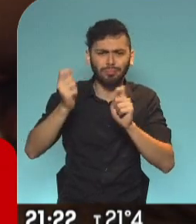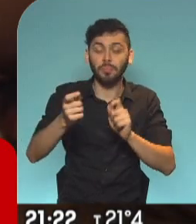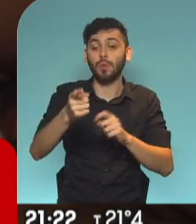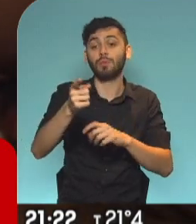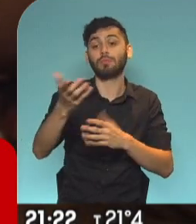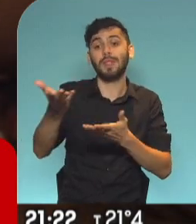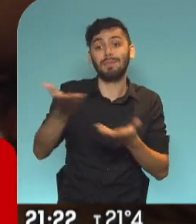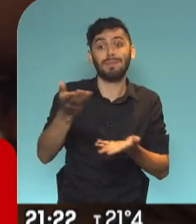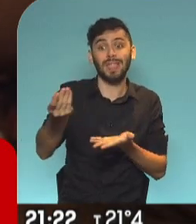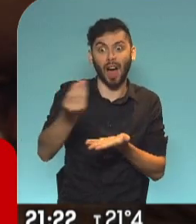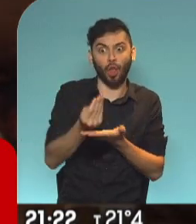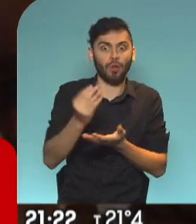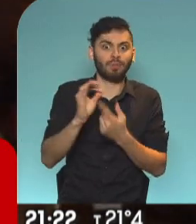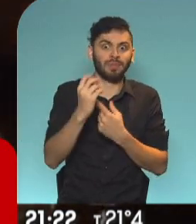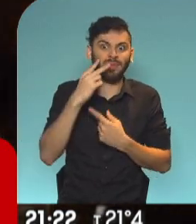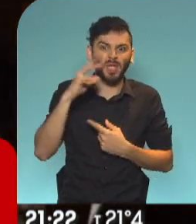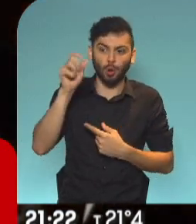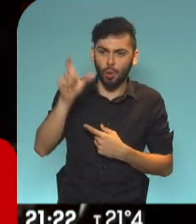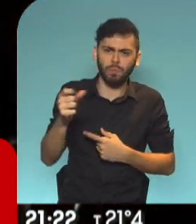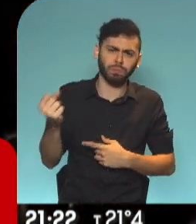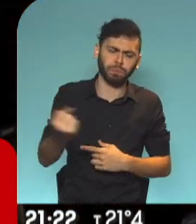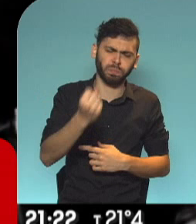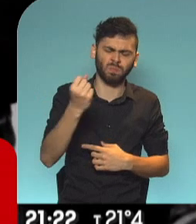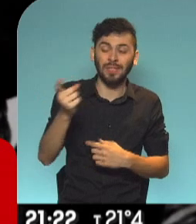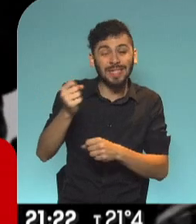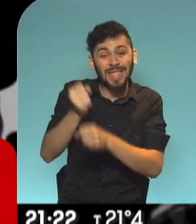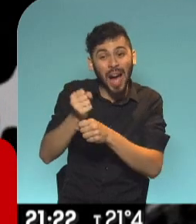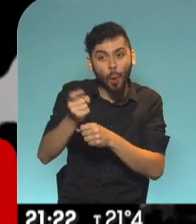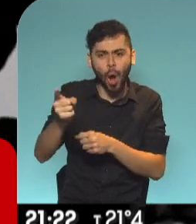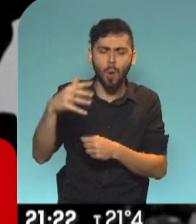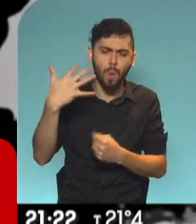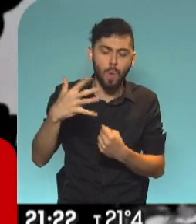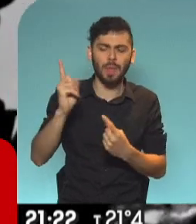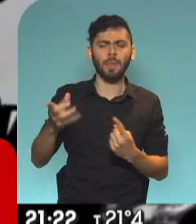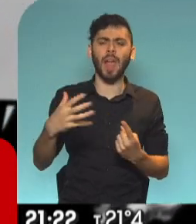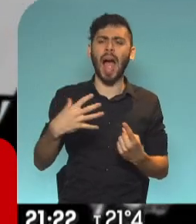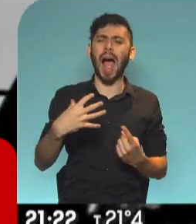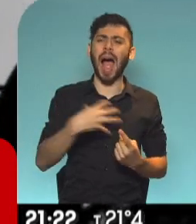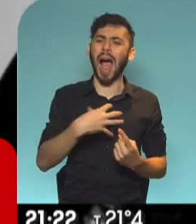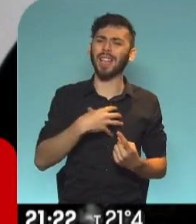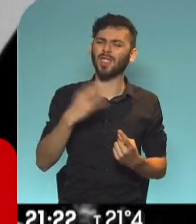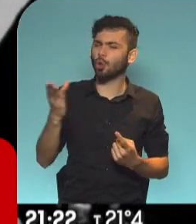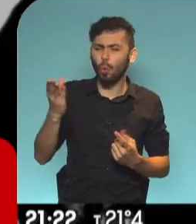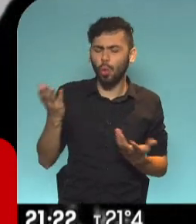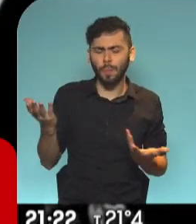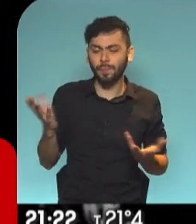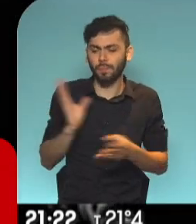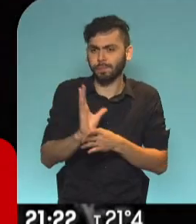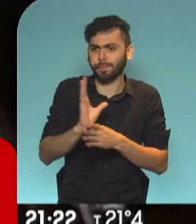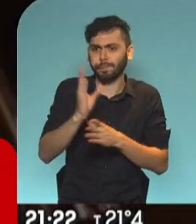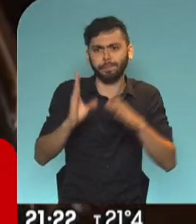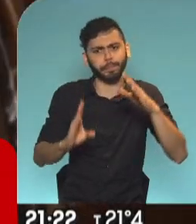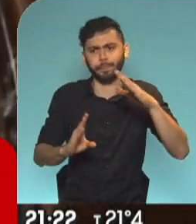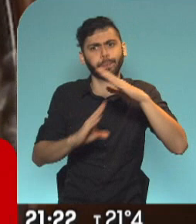tuya, tu trabajo, pero también tu actitud frente a la vida son siempre referentes, ¿no?